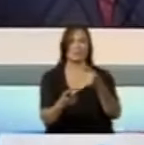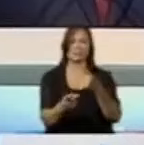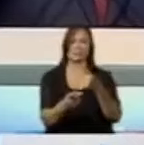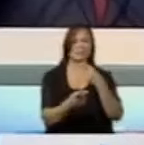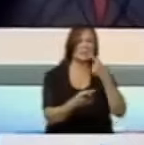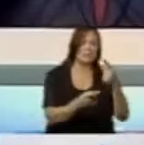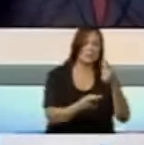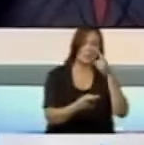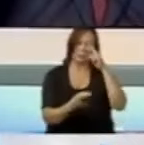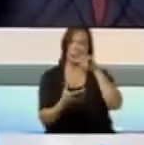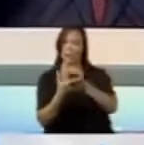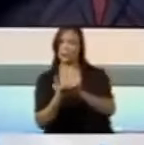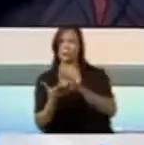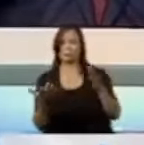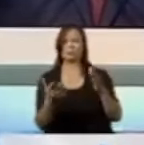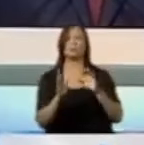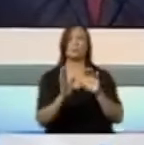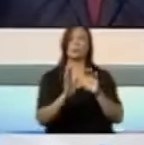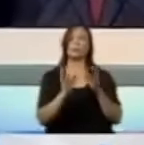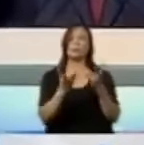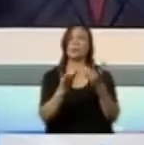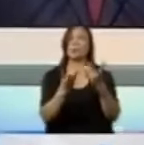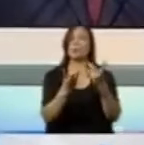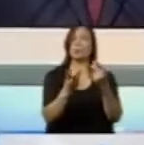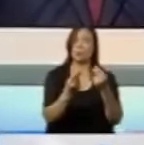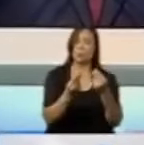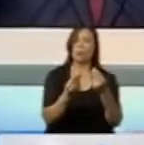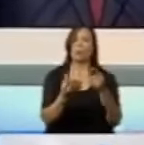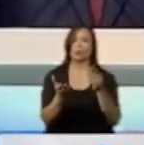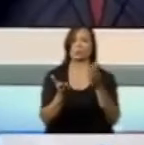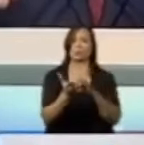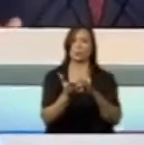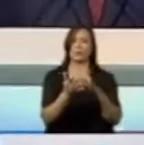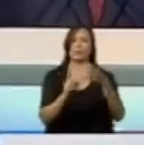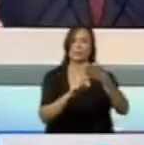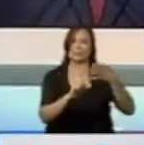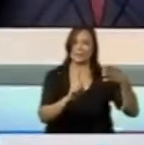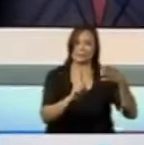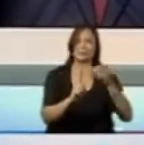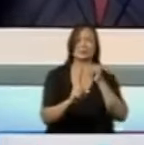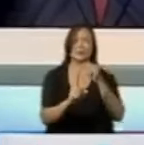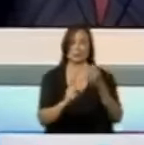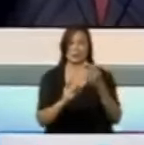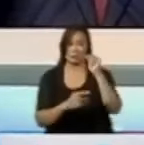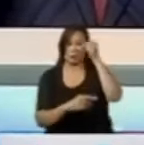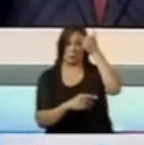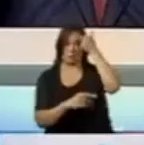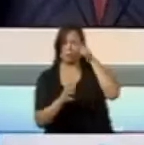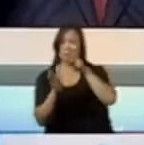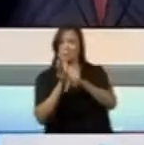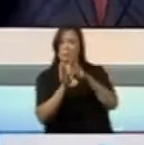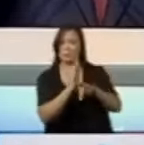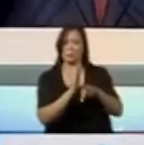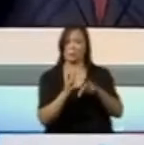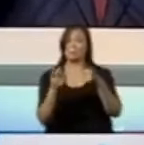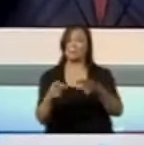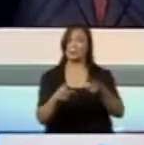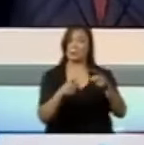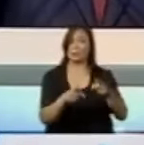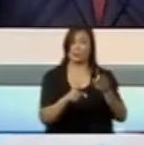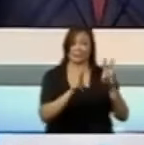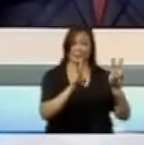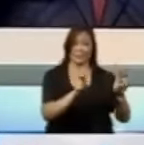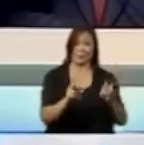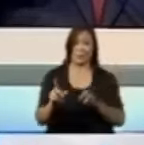dice. Si usted toma las estadísticas, vuelvo a ellas, de este gobierno, homicidios cometidos